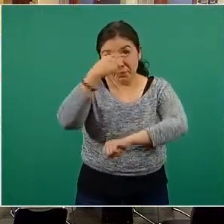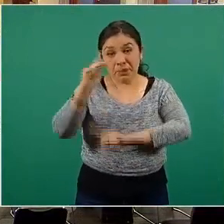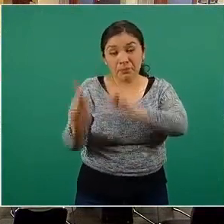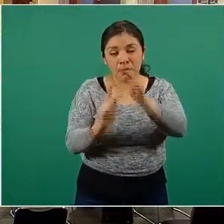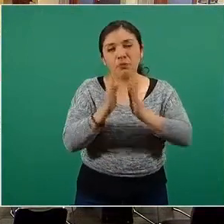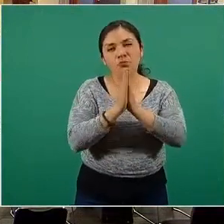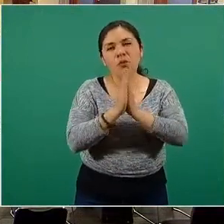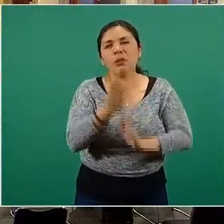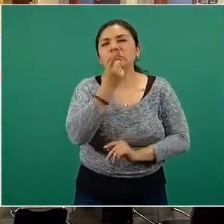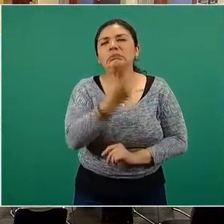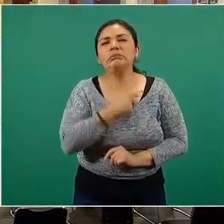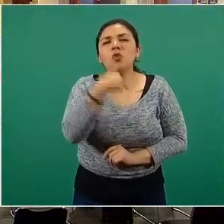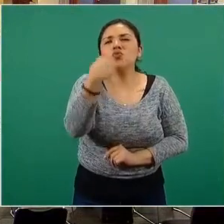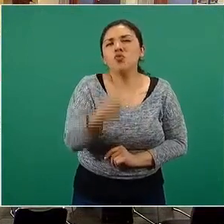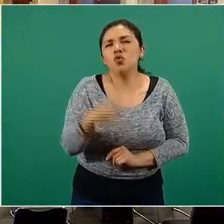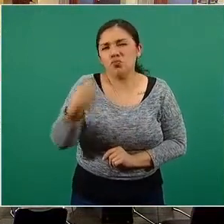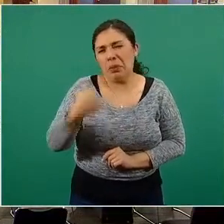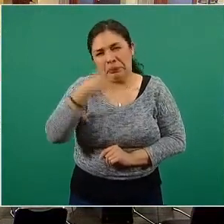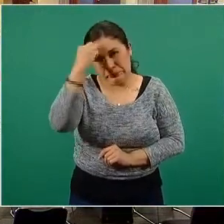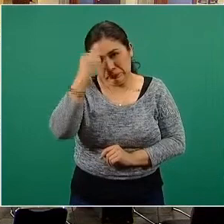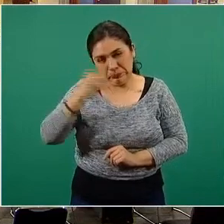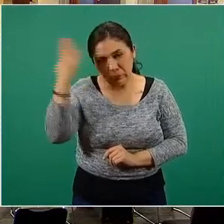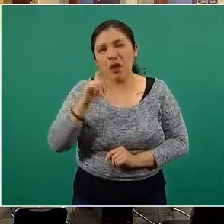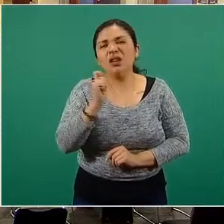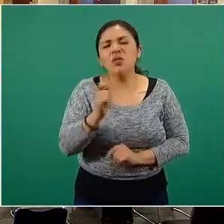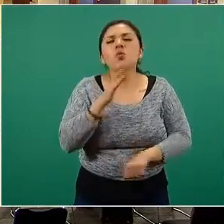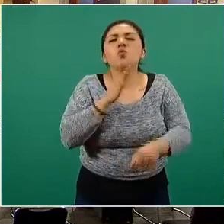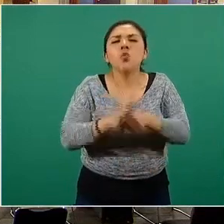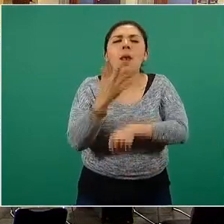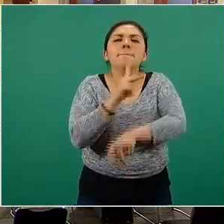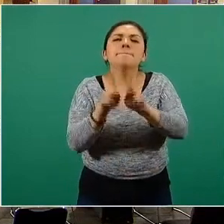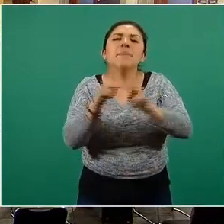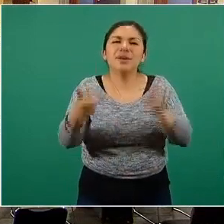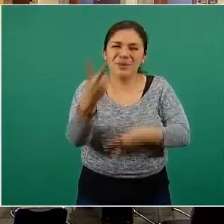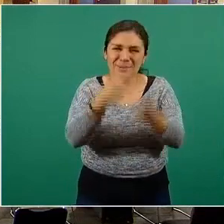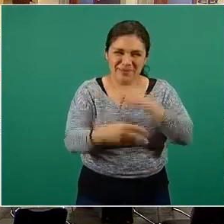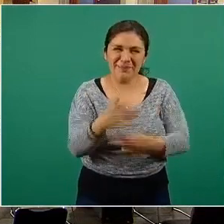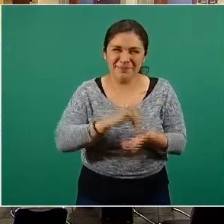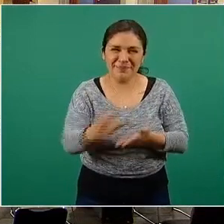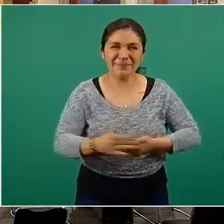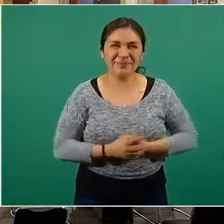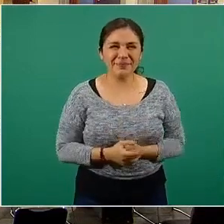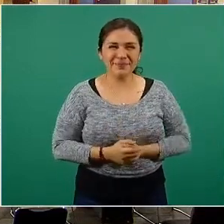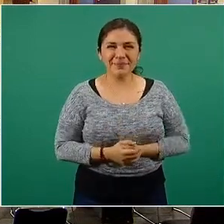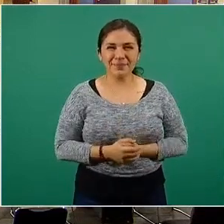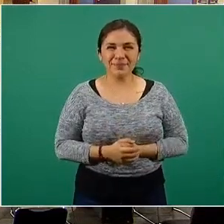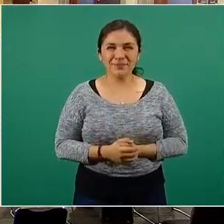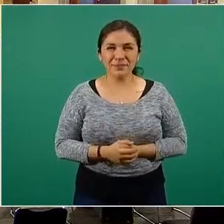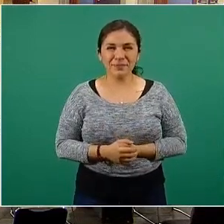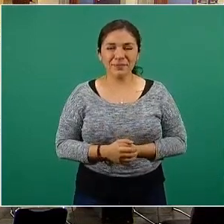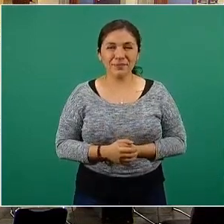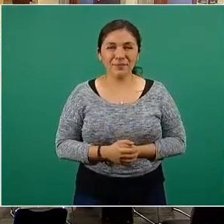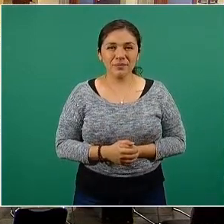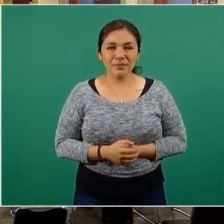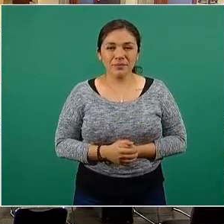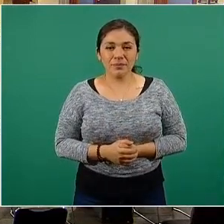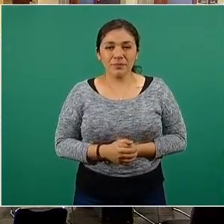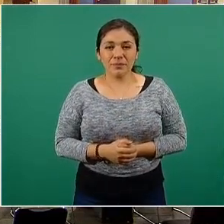acompañan recordarme su nombre y de qué medio nos acompañan. Adelante, por favor.